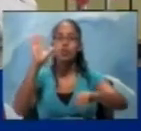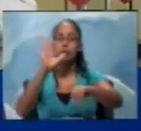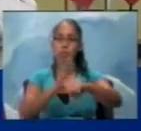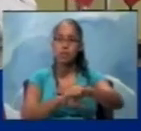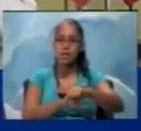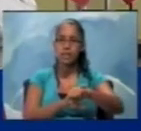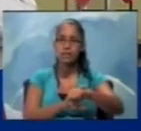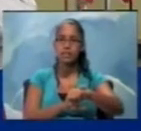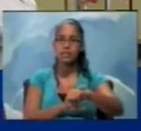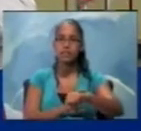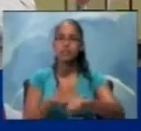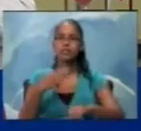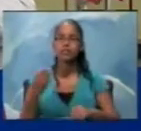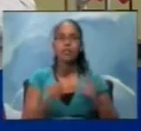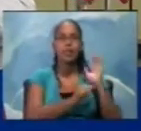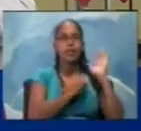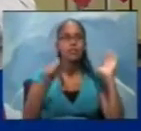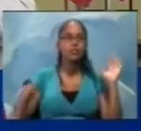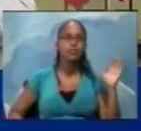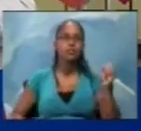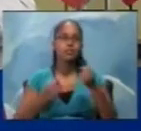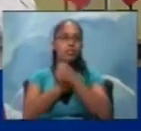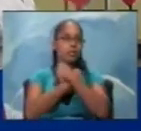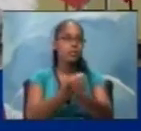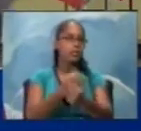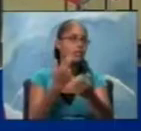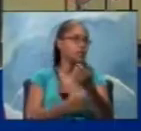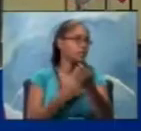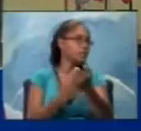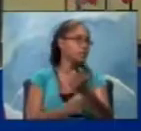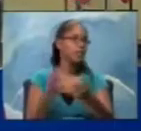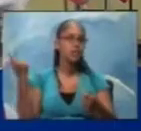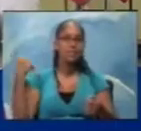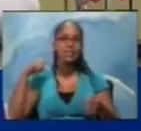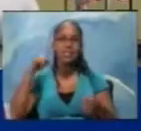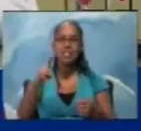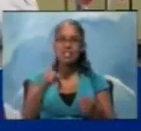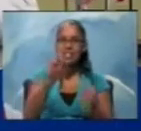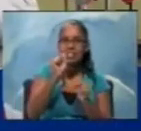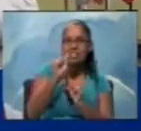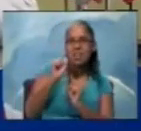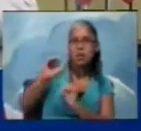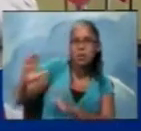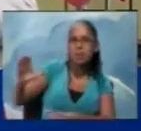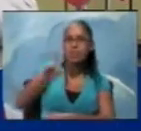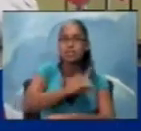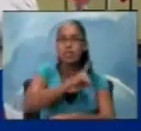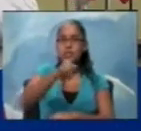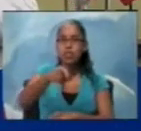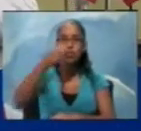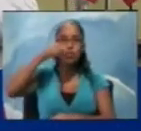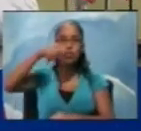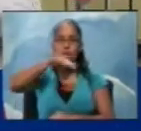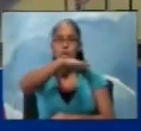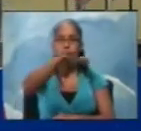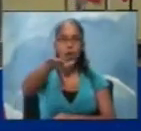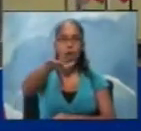cumpliese. Que el Señor, amados hermanos, sería despreciado de su pueblo.